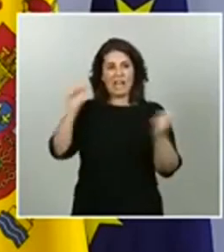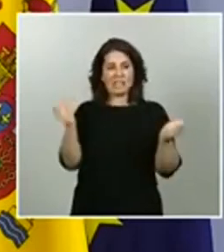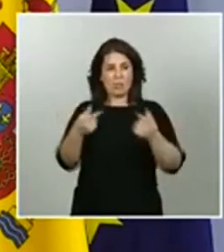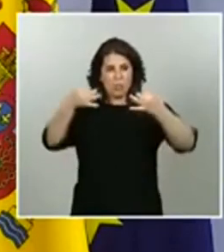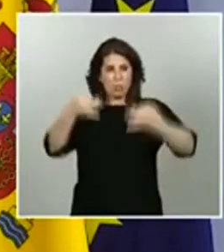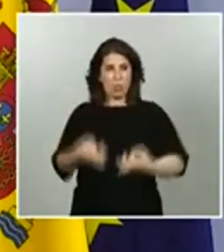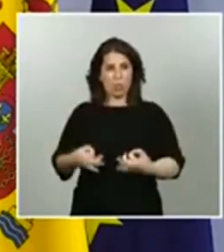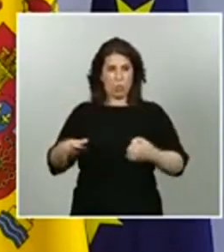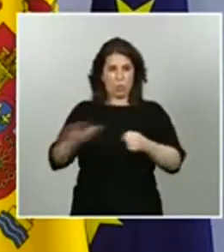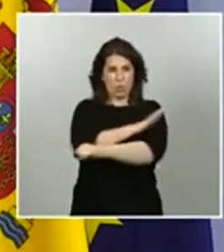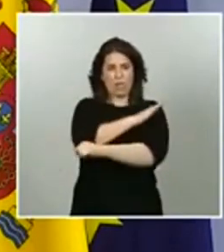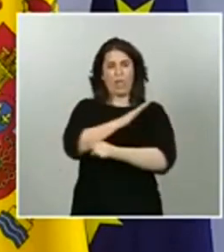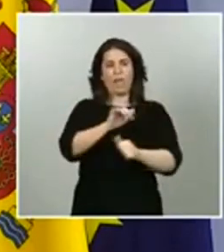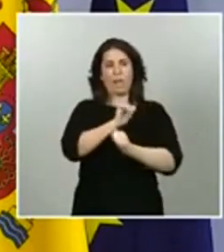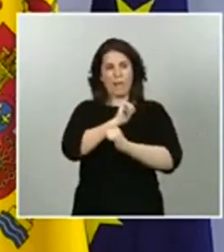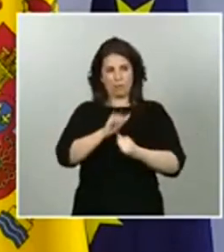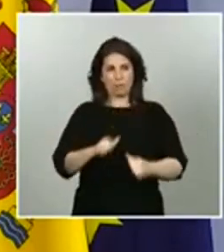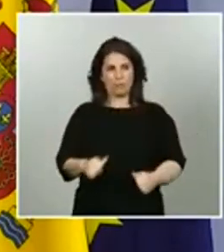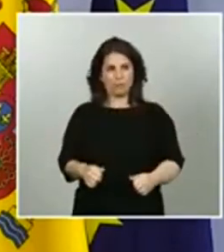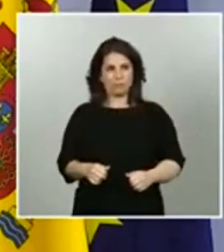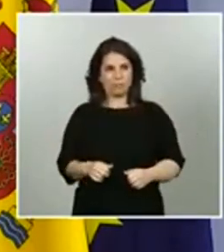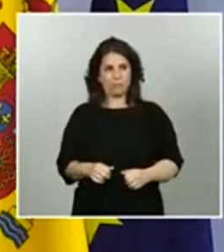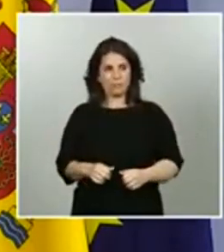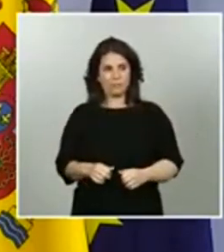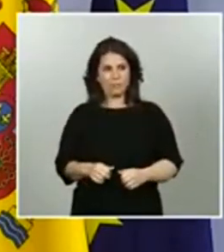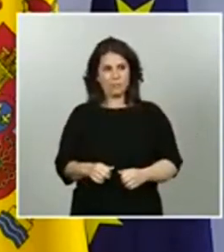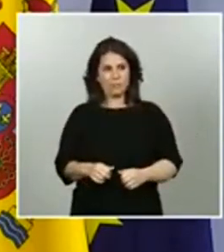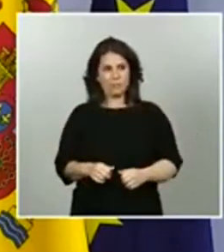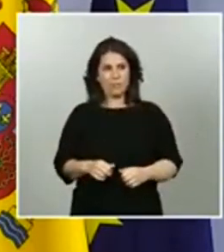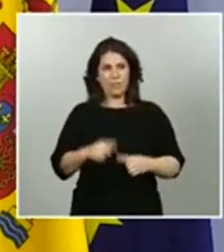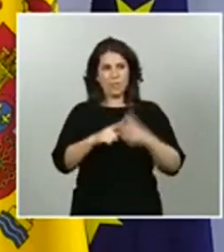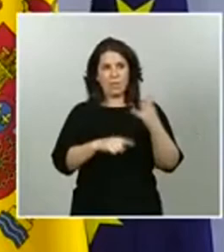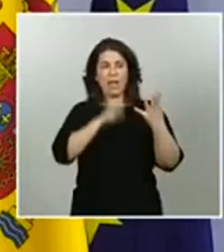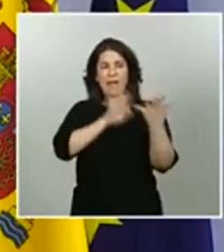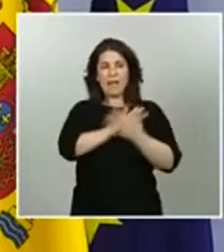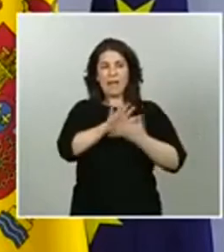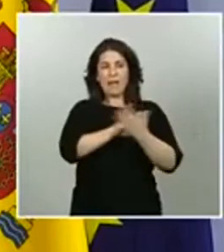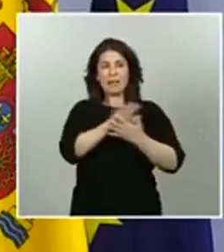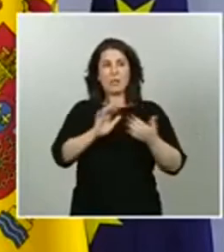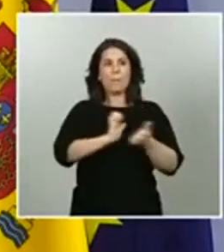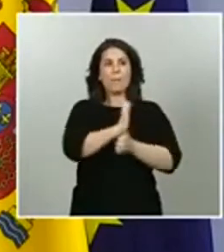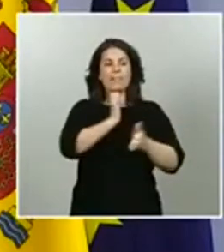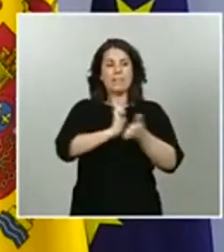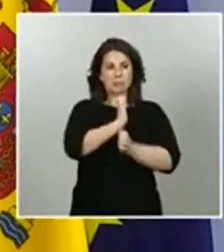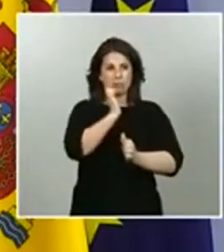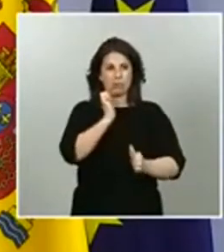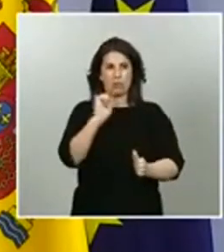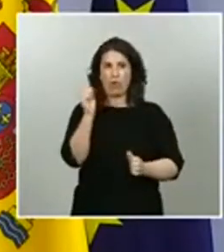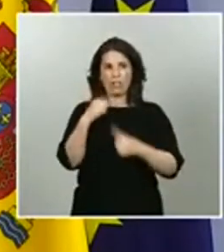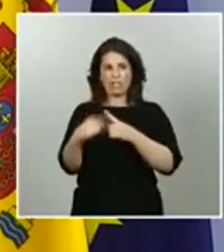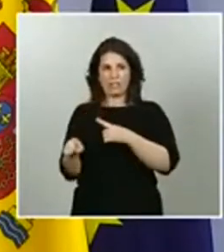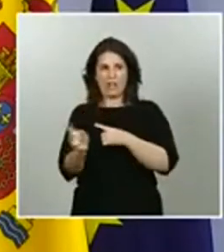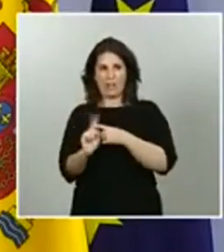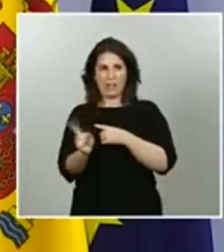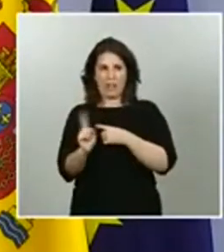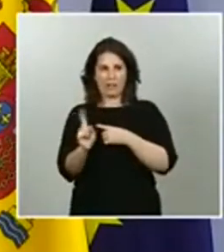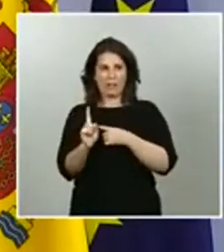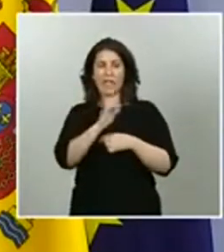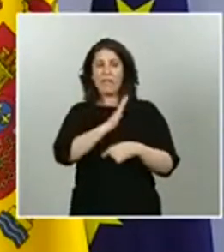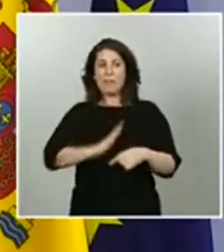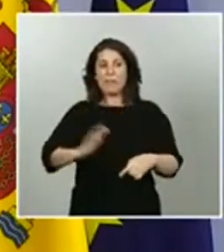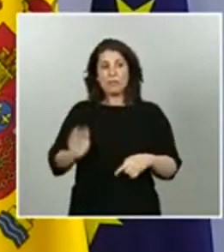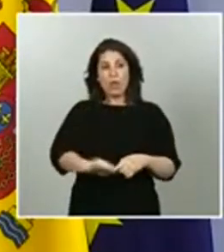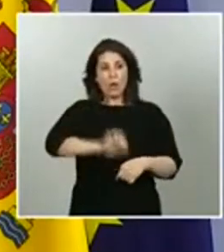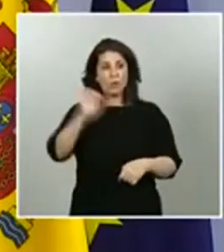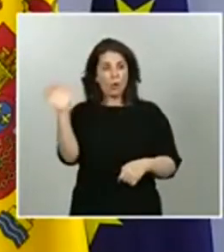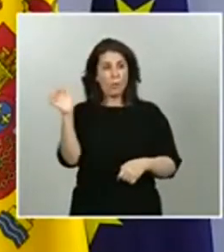Por cierto, todas estas líneas son préstamos, no son transferencias. Por ahora, Europa solamente ha dado